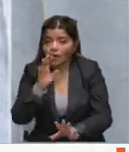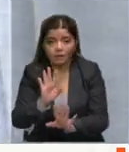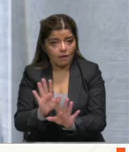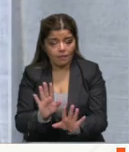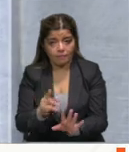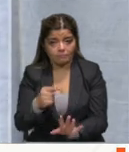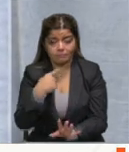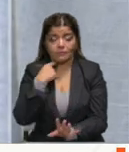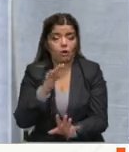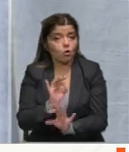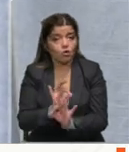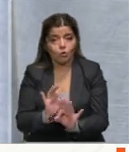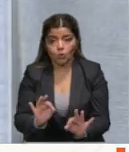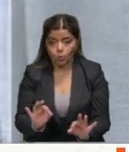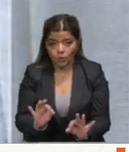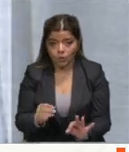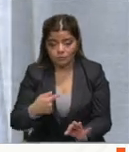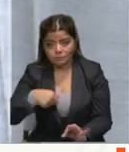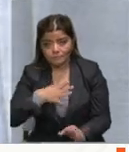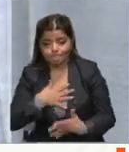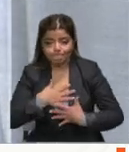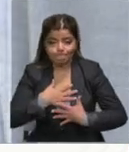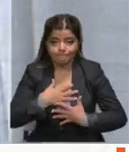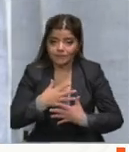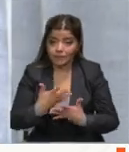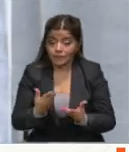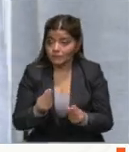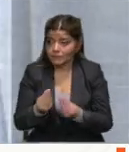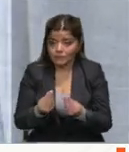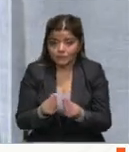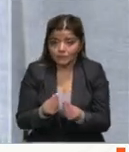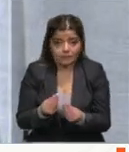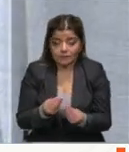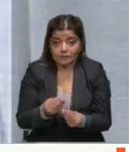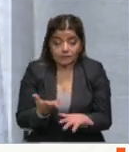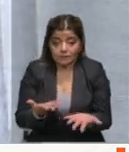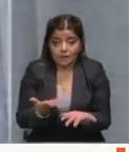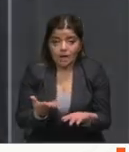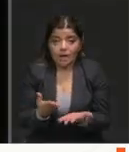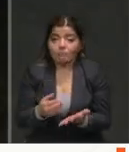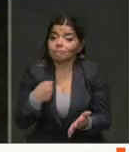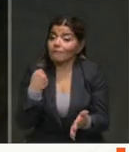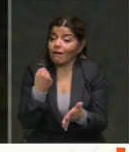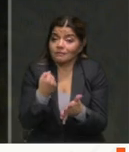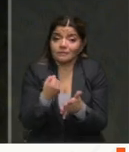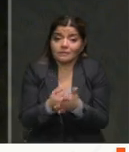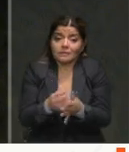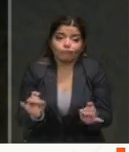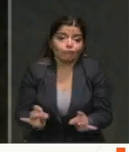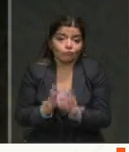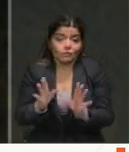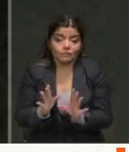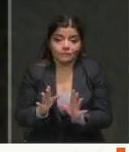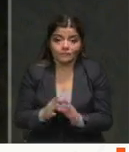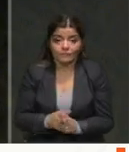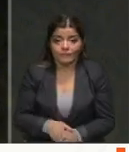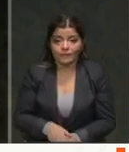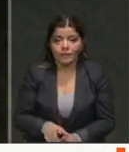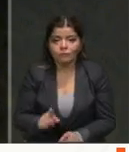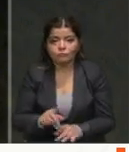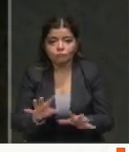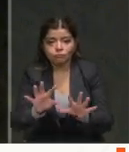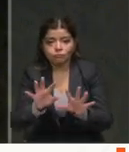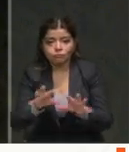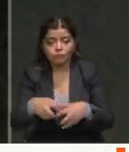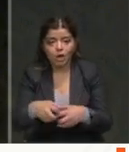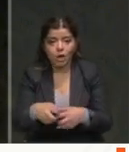nada. Nunca quisimos que se provocara esto, sino que todo fue un accidente. No son mascotas, no son nada